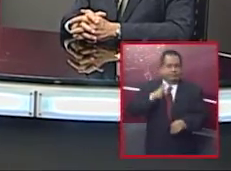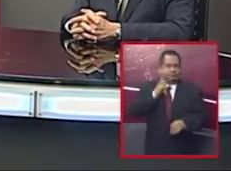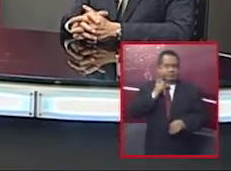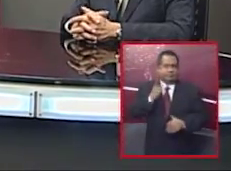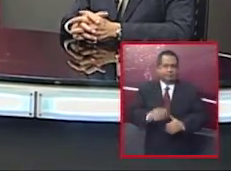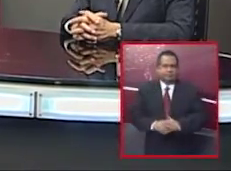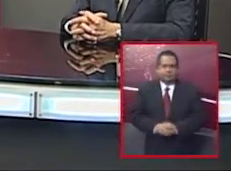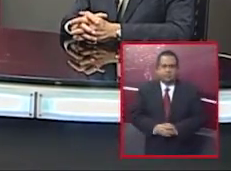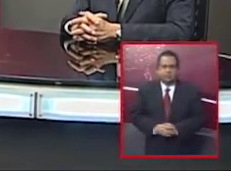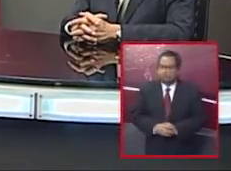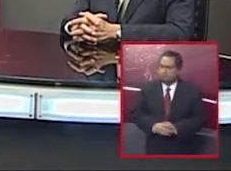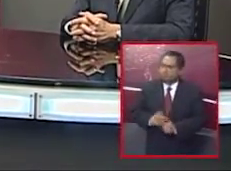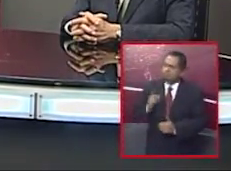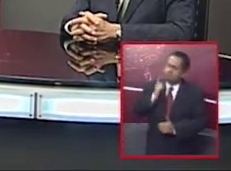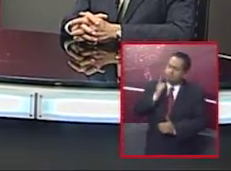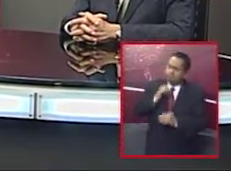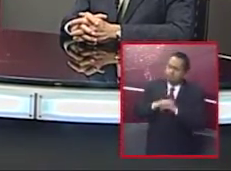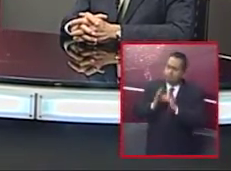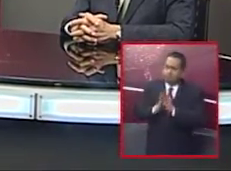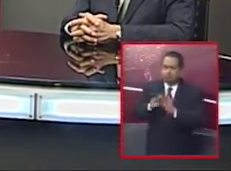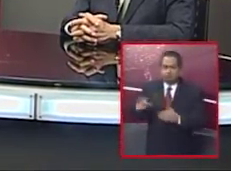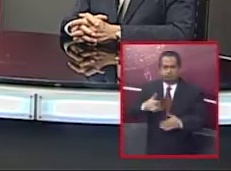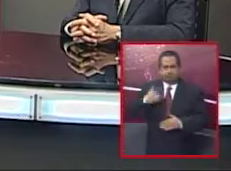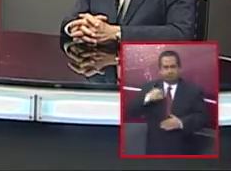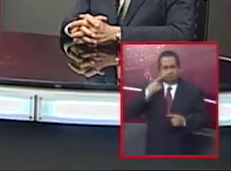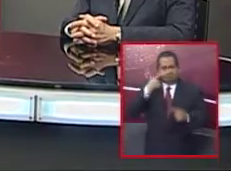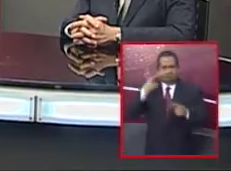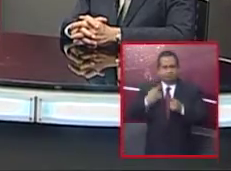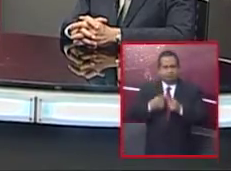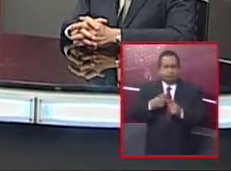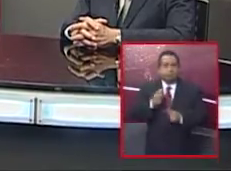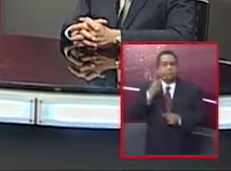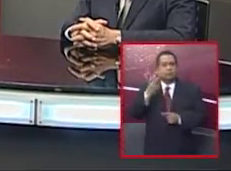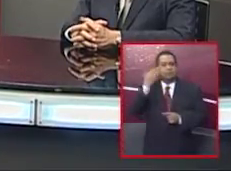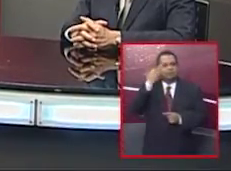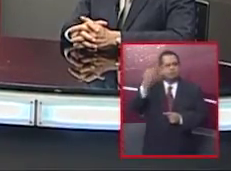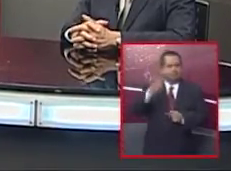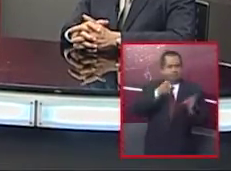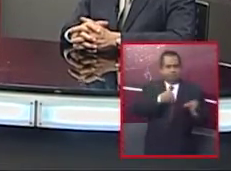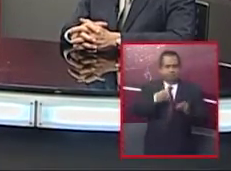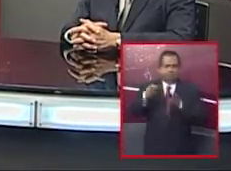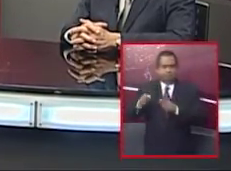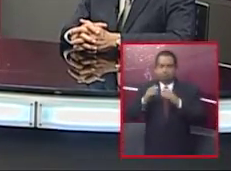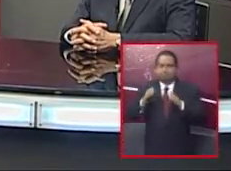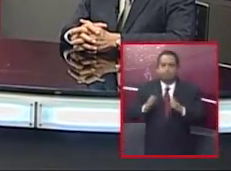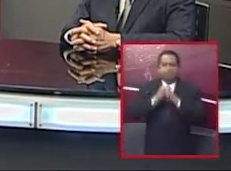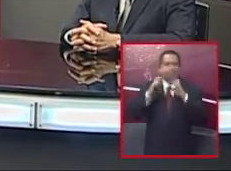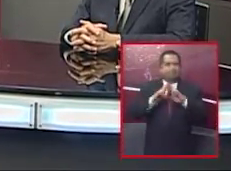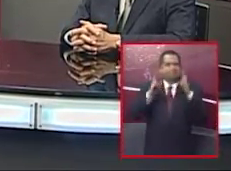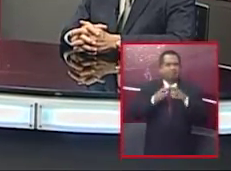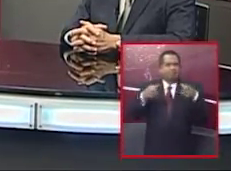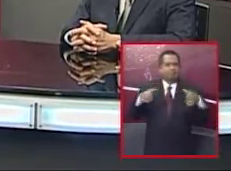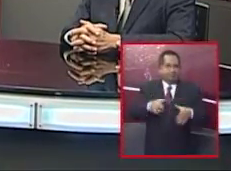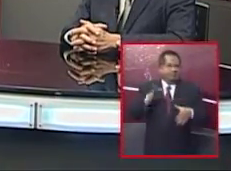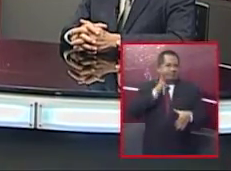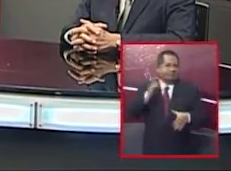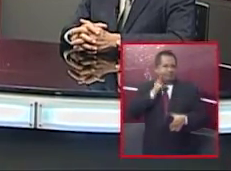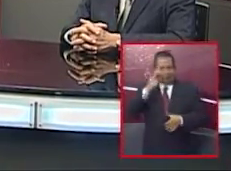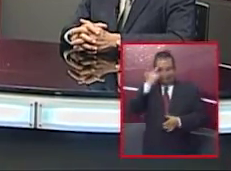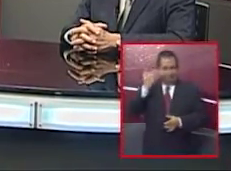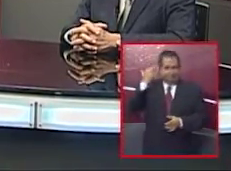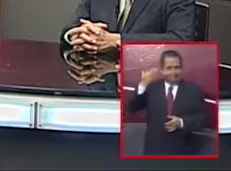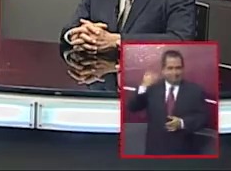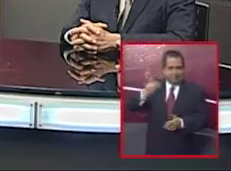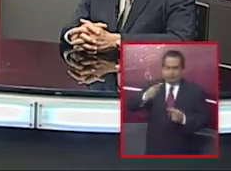Diputados. Pues, diputado, platíquenos su balance de estos dos periodos extraordinarios de sesiones que vivimos aquí en la Cámara de Diputados, en que